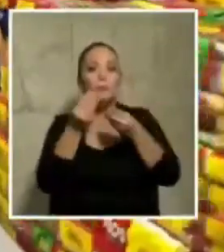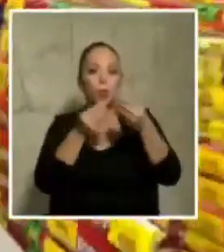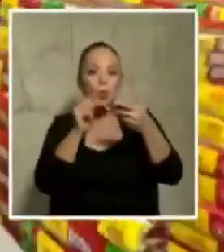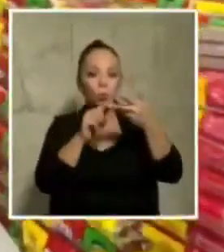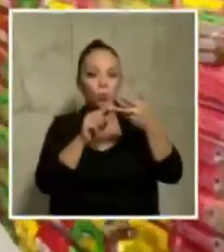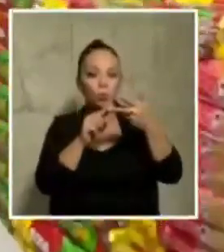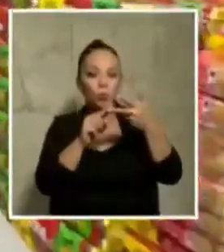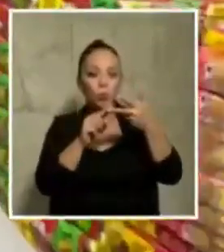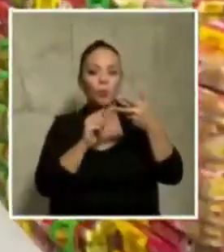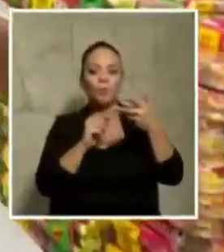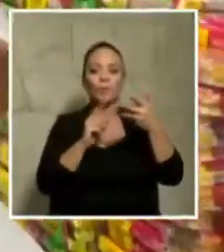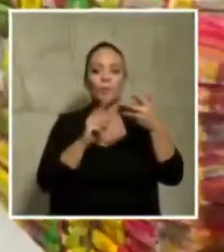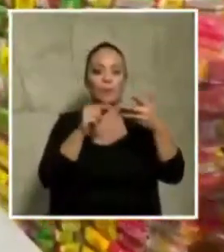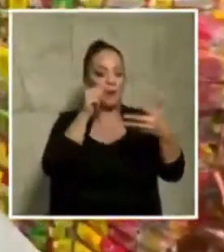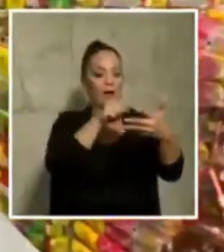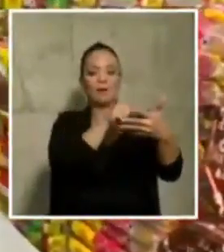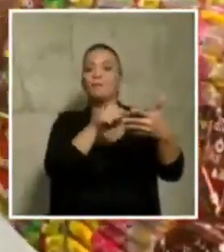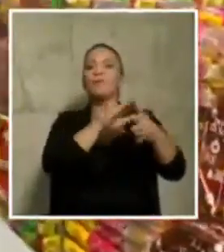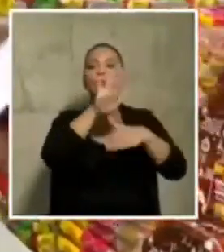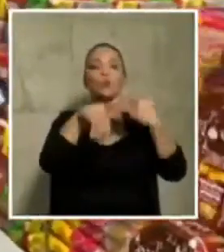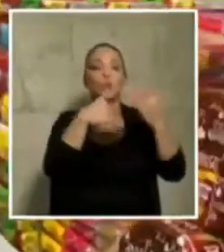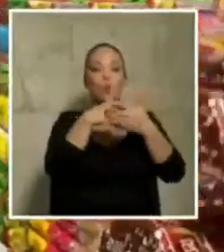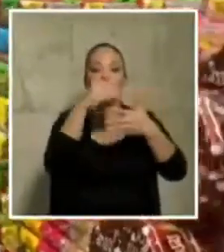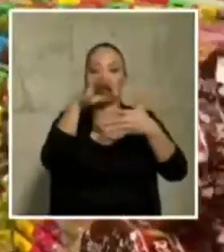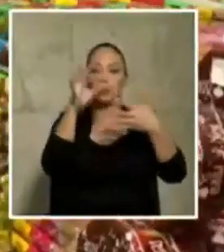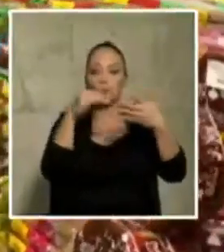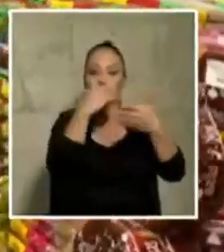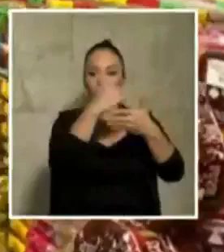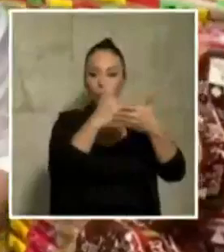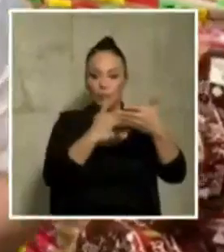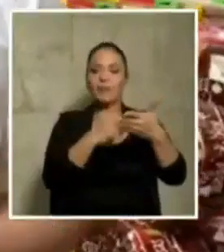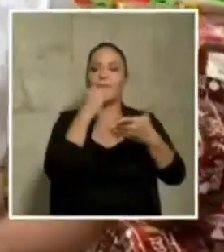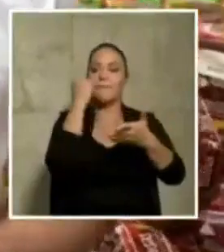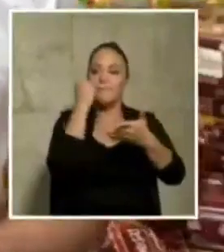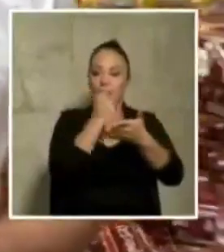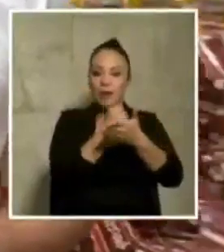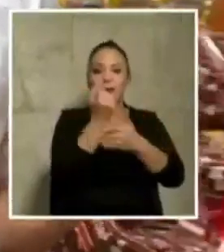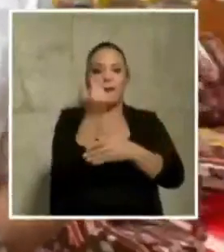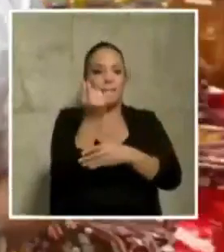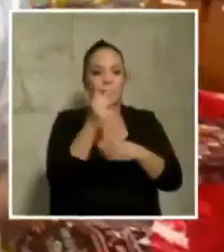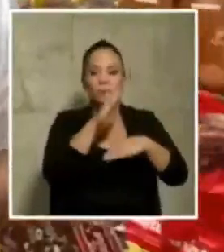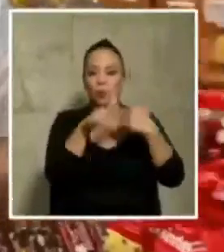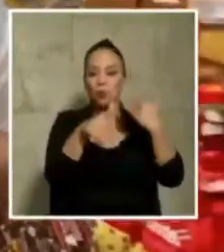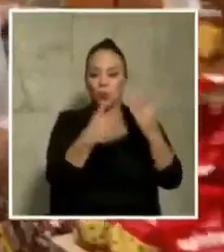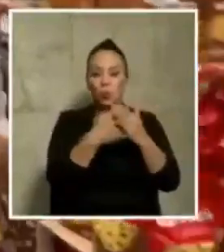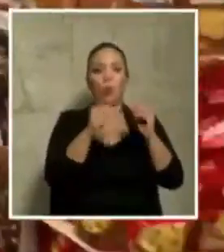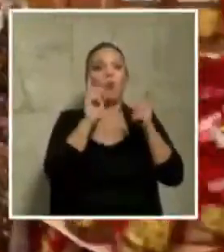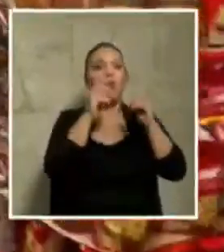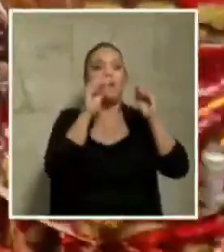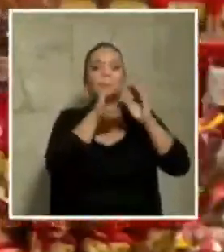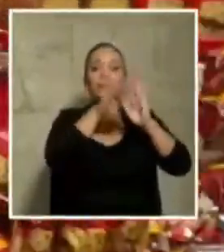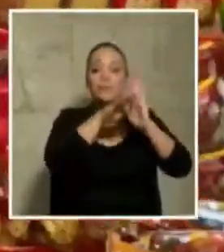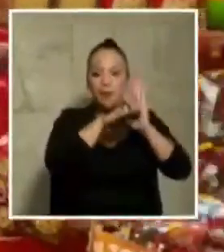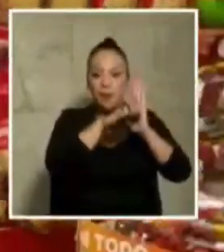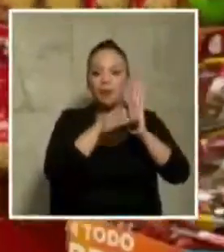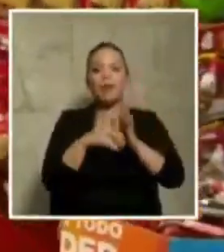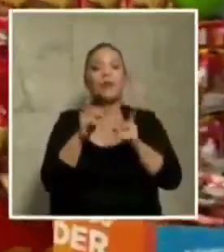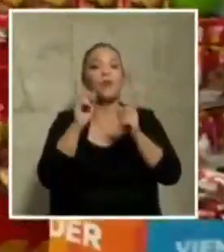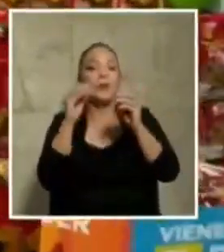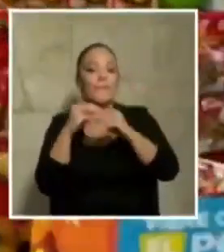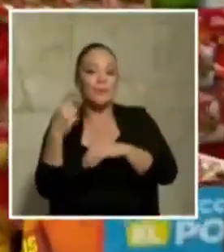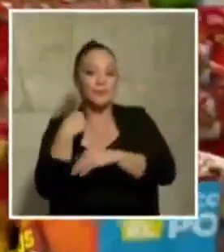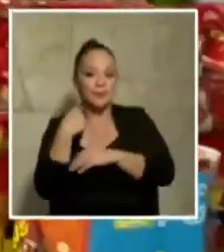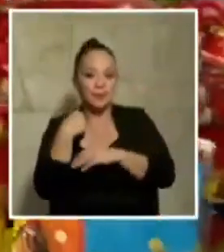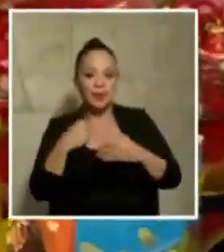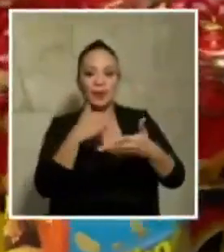la herramienta les brinda todas las opciones de comercio y marca, desde la más barata hasta la más cara. Los datos